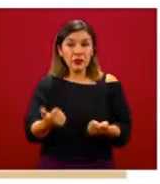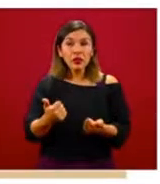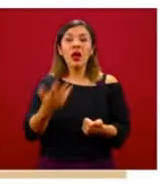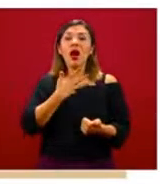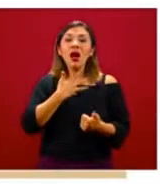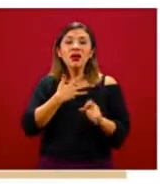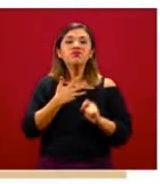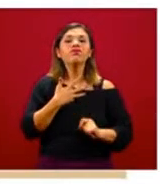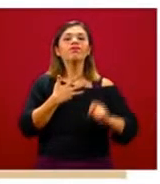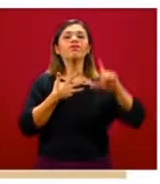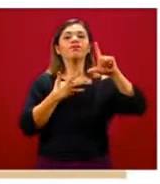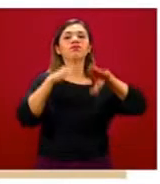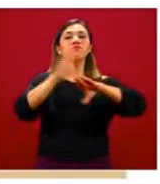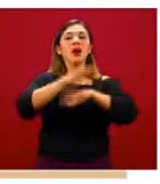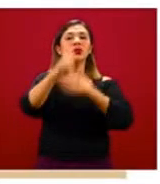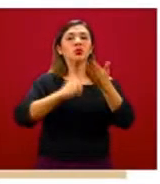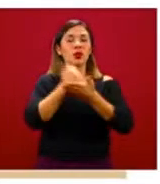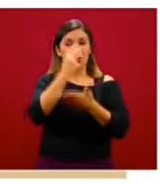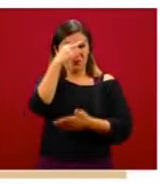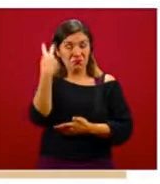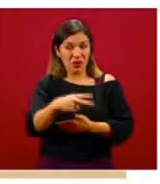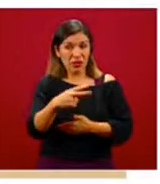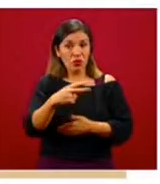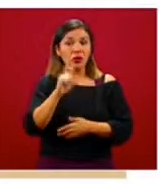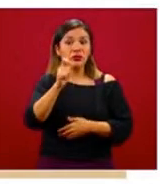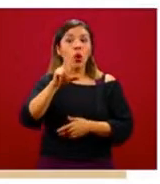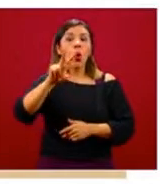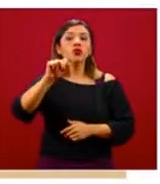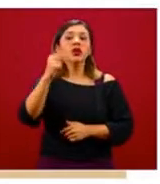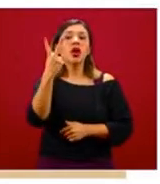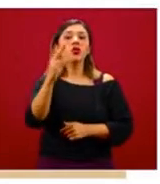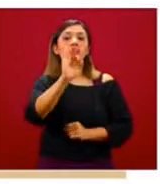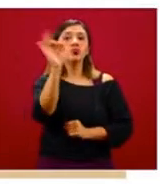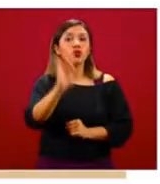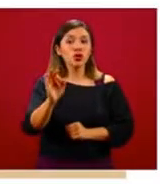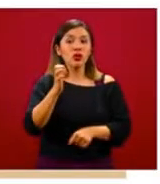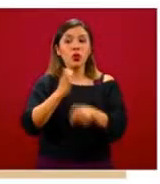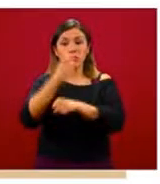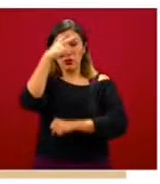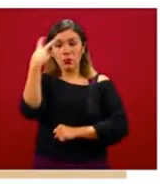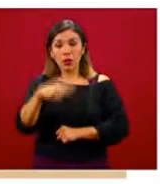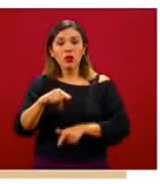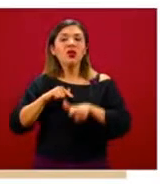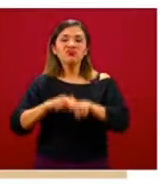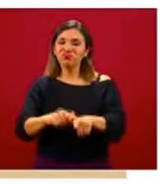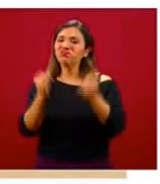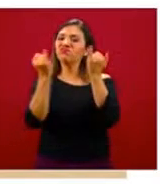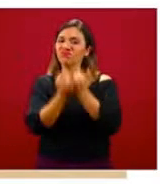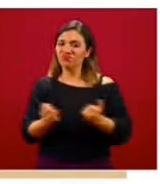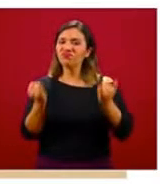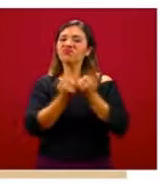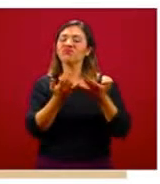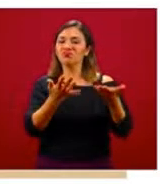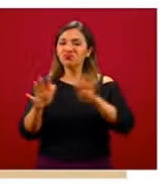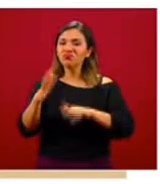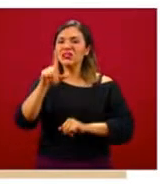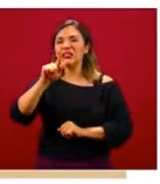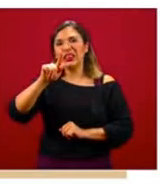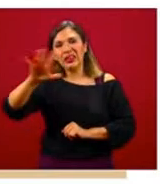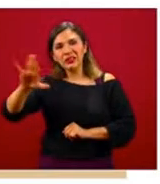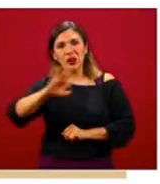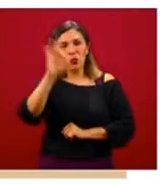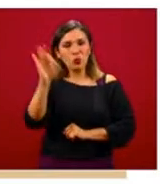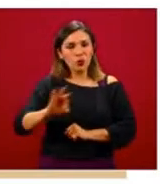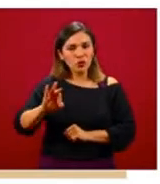un those spread incremento per en la state. Ciudad de México, que We can llegó a also notice an 82. increase Estado de México ha in mantenido también esta ocupación alrededor del